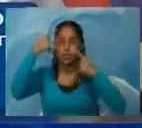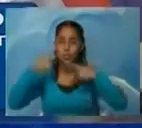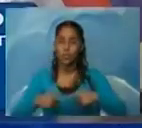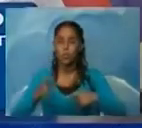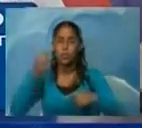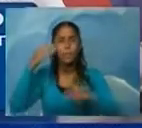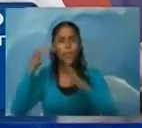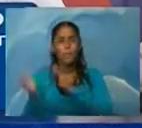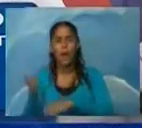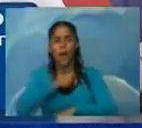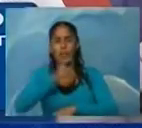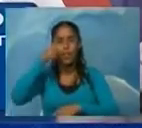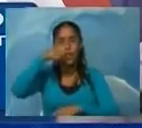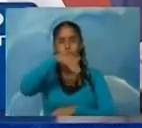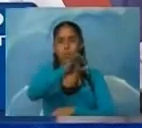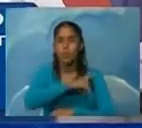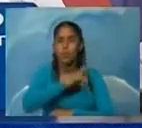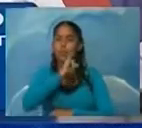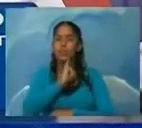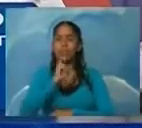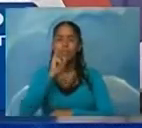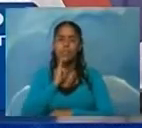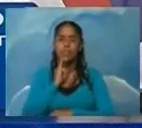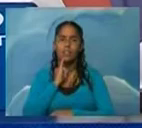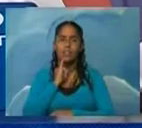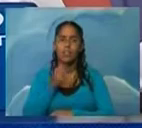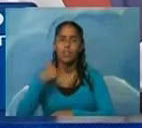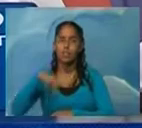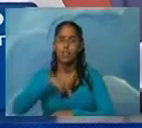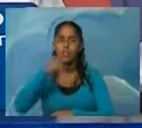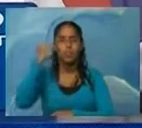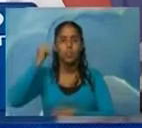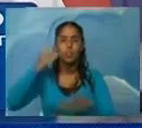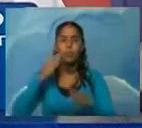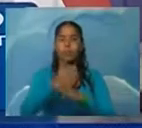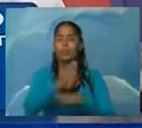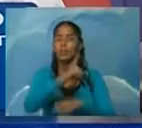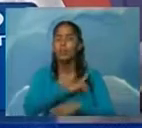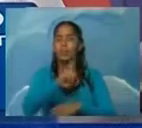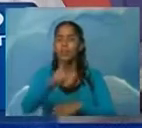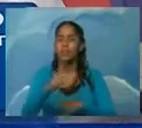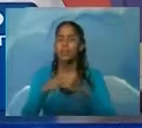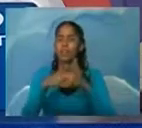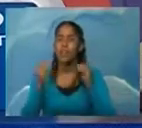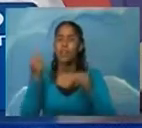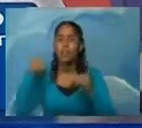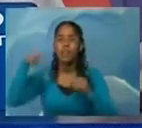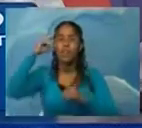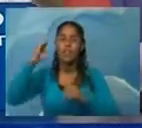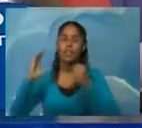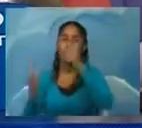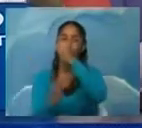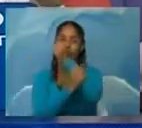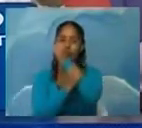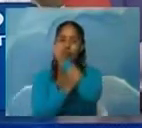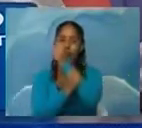ese pueblo. Nosotros somos parte de ese pueblo por medio del patriarca